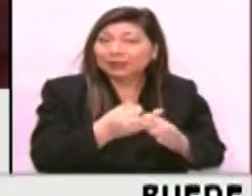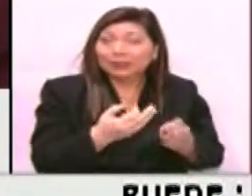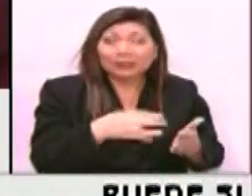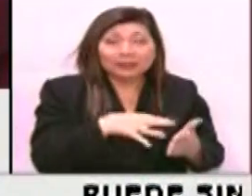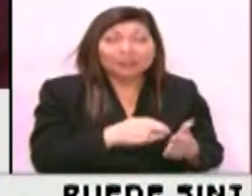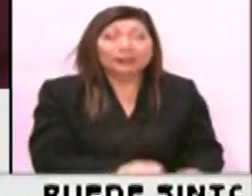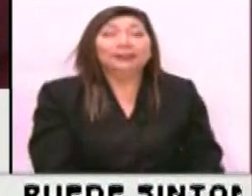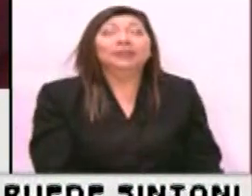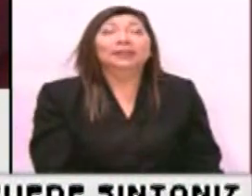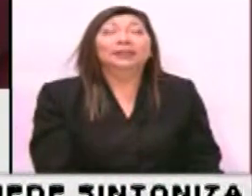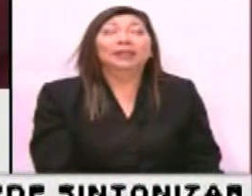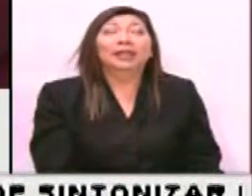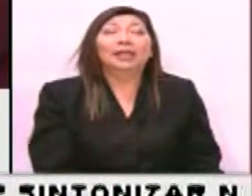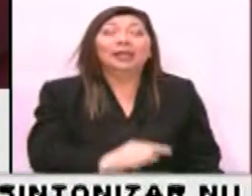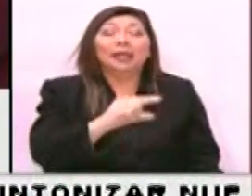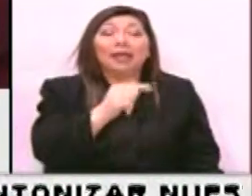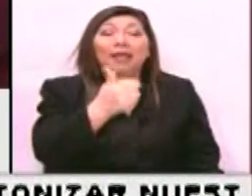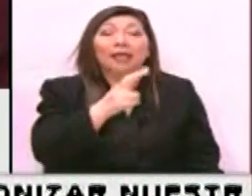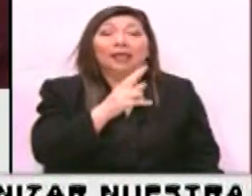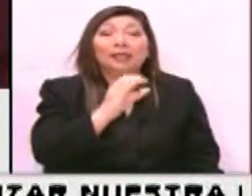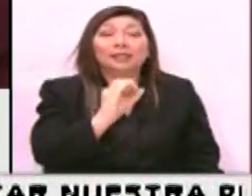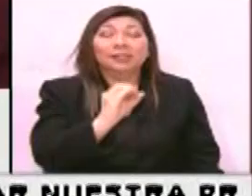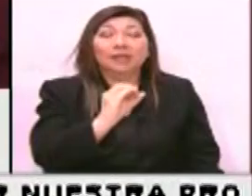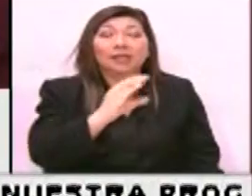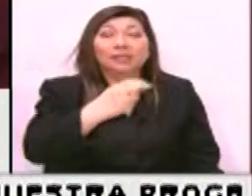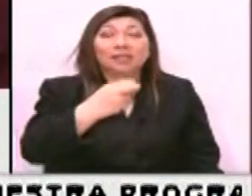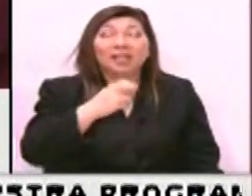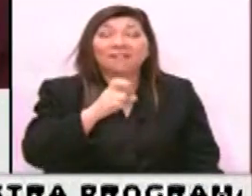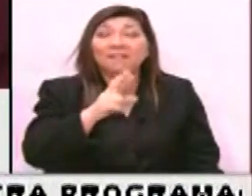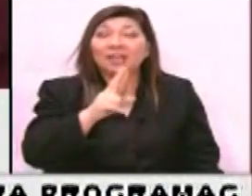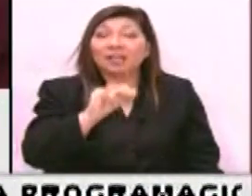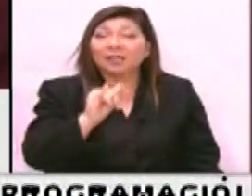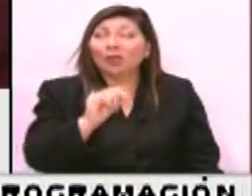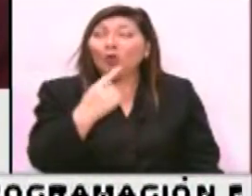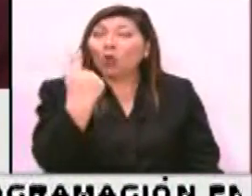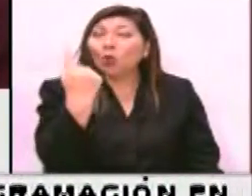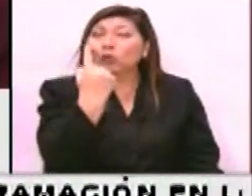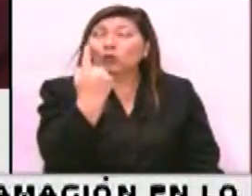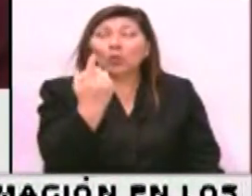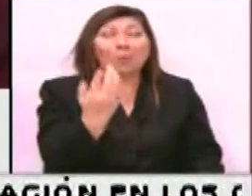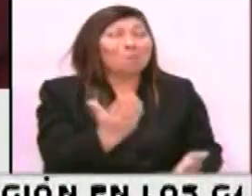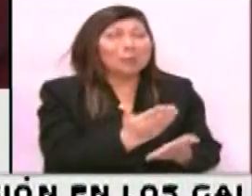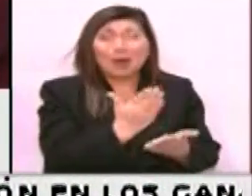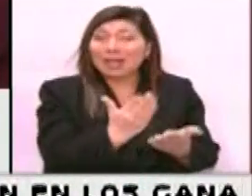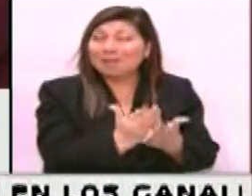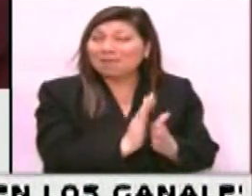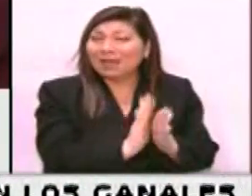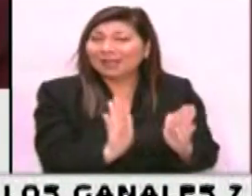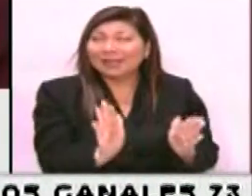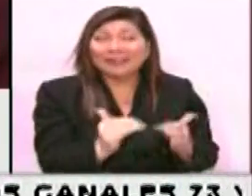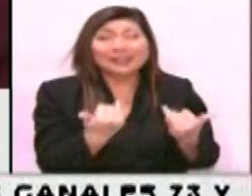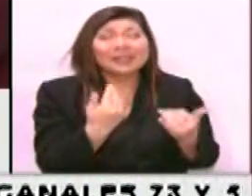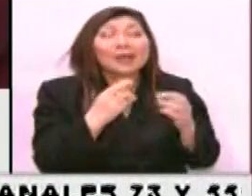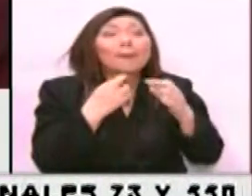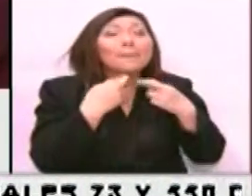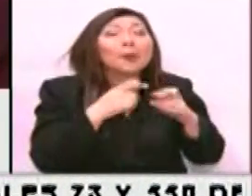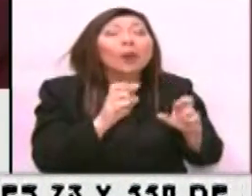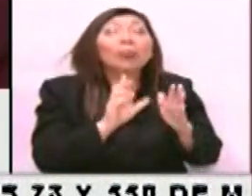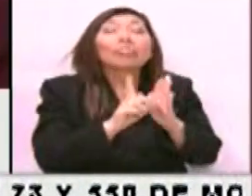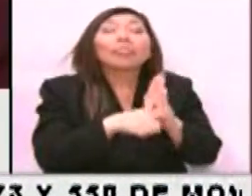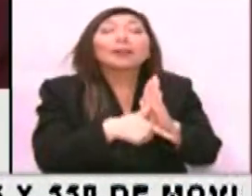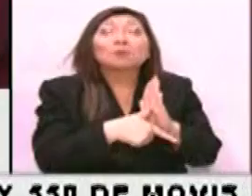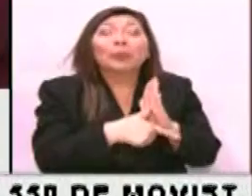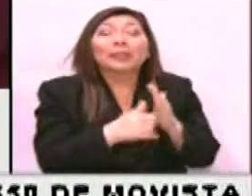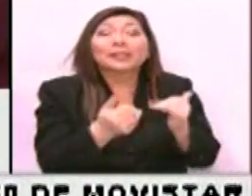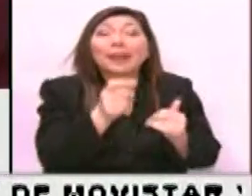entre ellos García Chávarri, han demostrado que eso no es verdad, que ha habido un solo caso, y ese caso se produjo después de